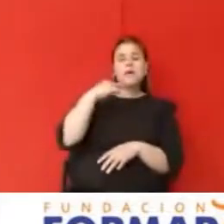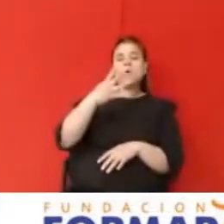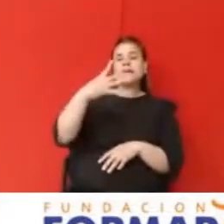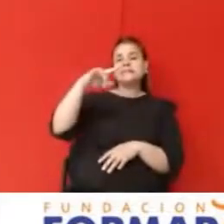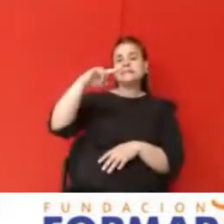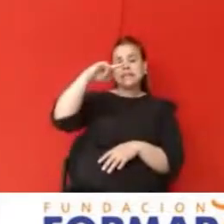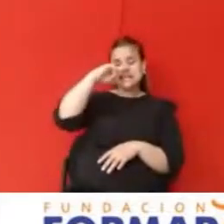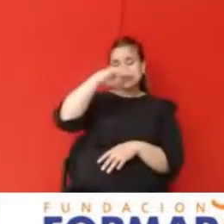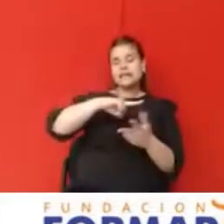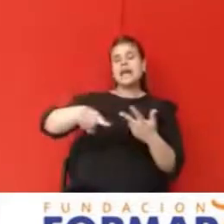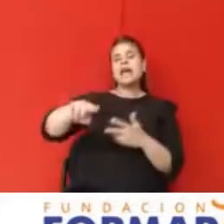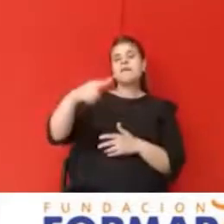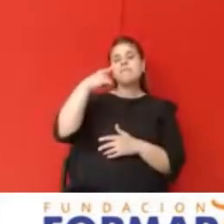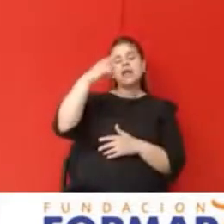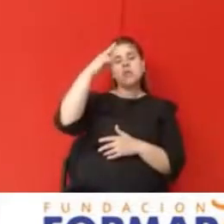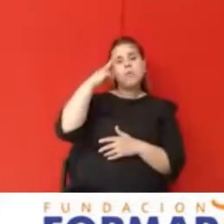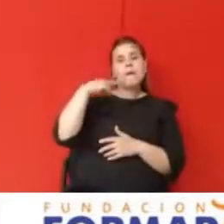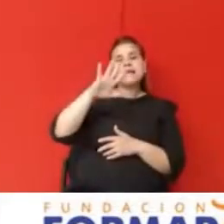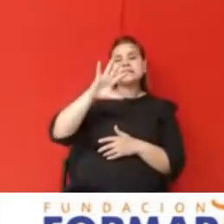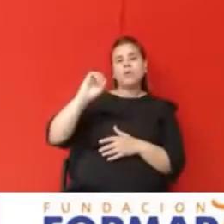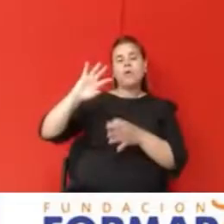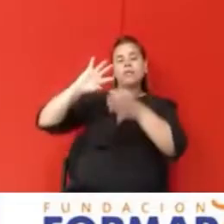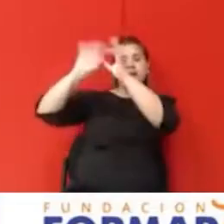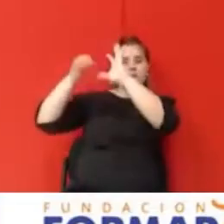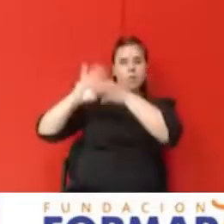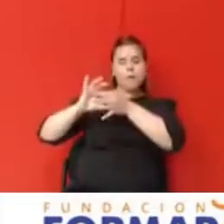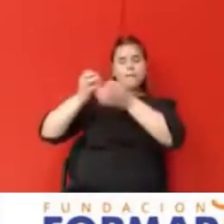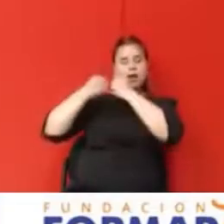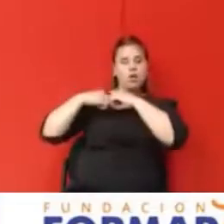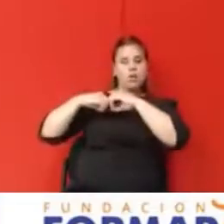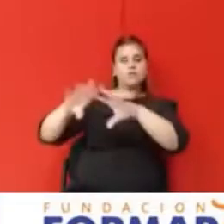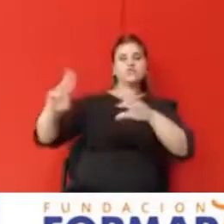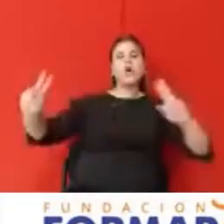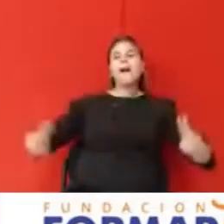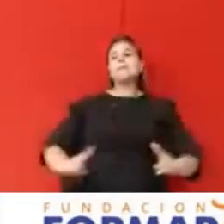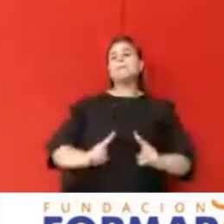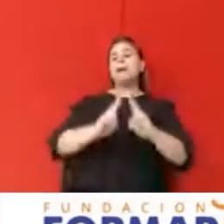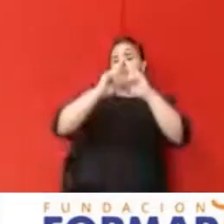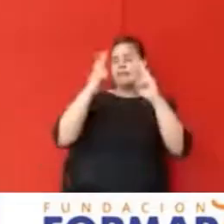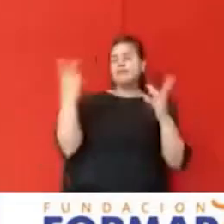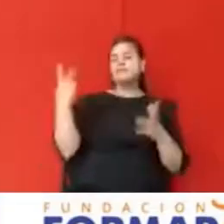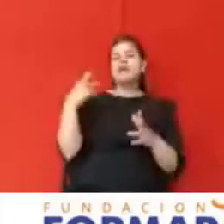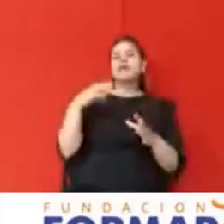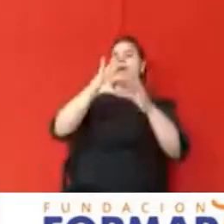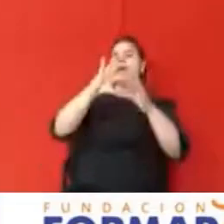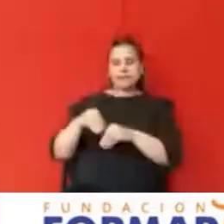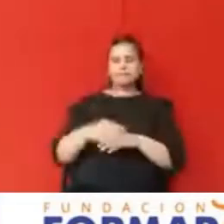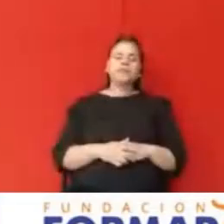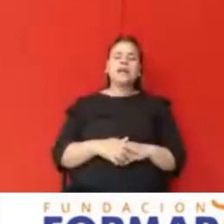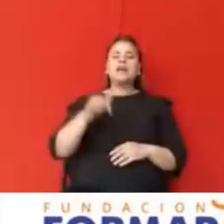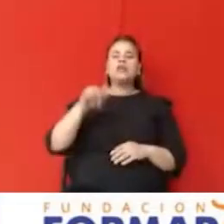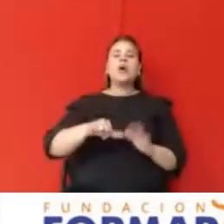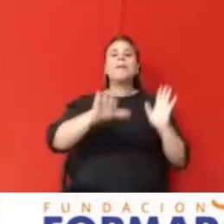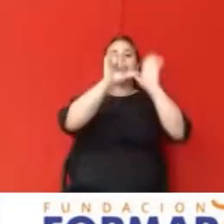Europa, inicialmente en París, luego se extendió por el resto de Europa. Y actualmente de los países que